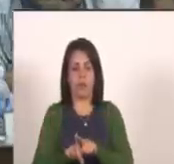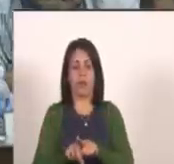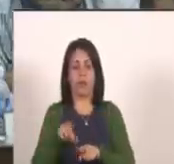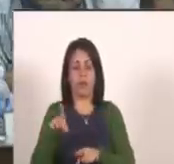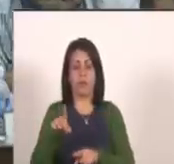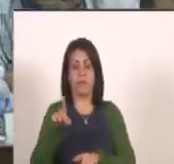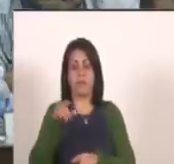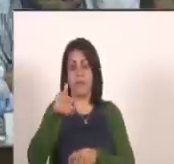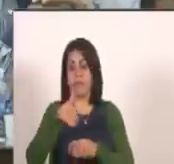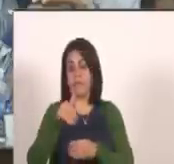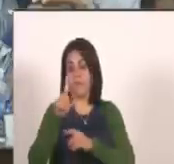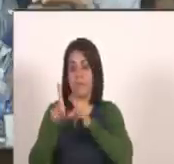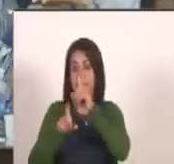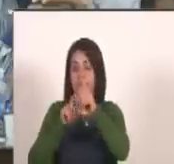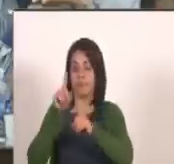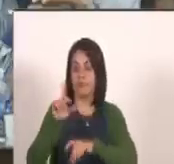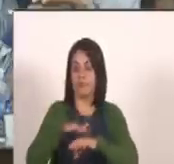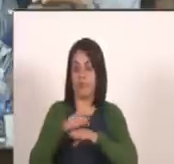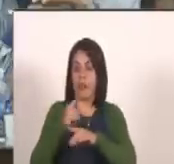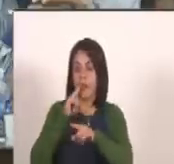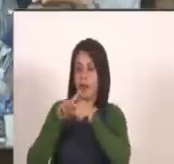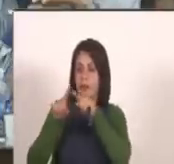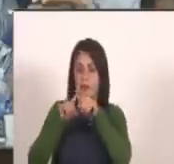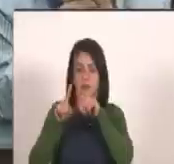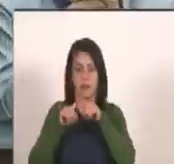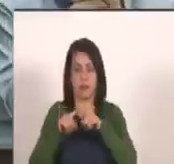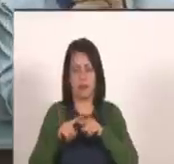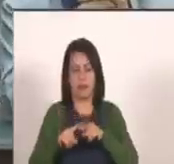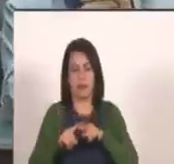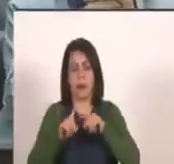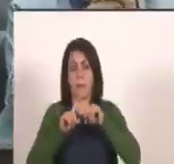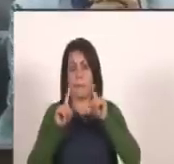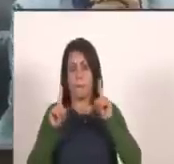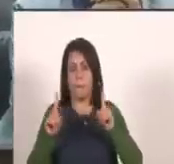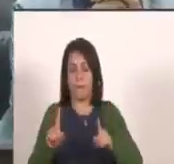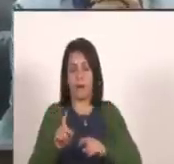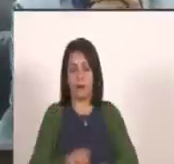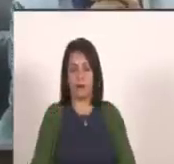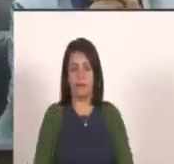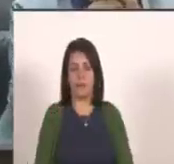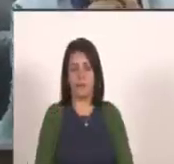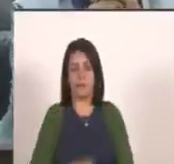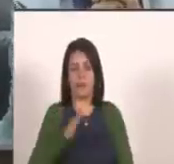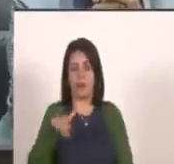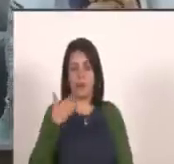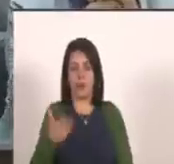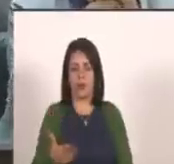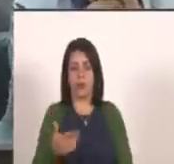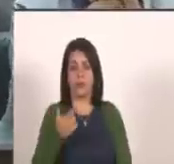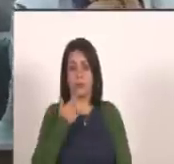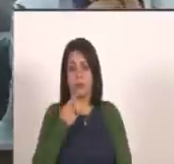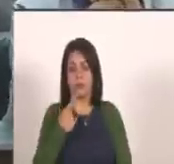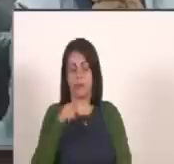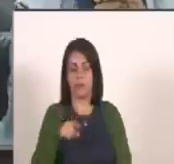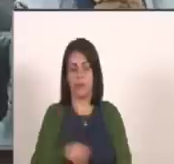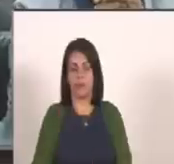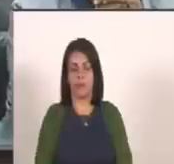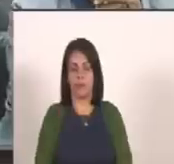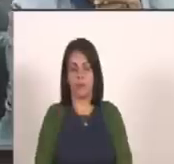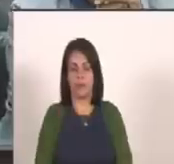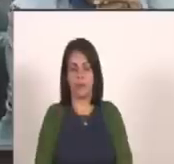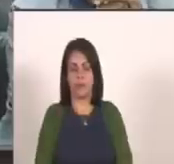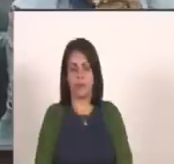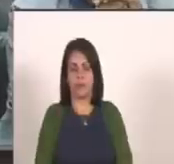sujeta al escrutinio y a la crítica. Sin embargo, cuando desde cuentas